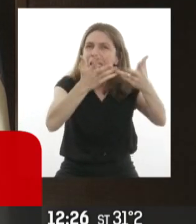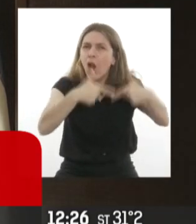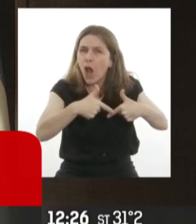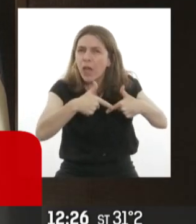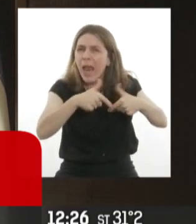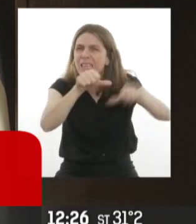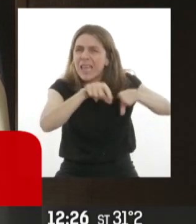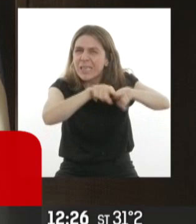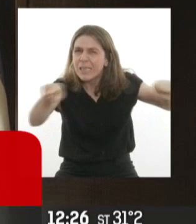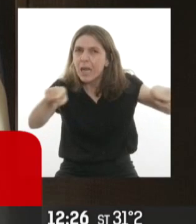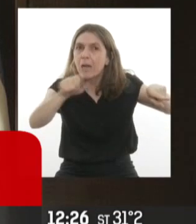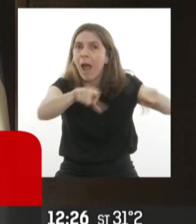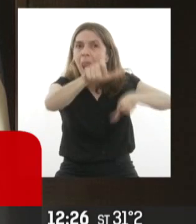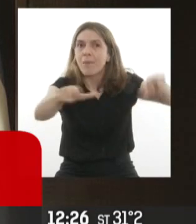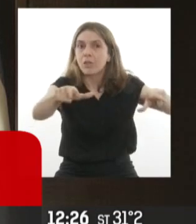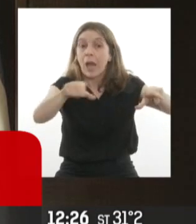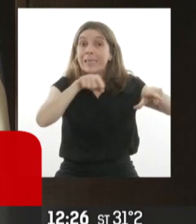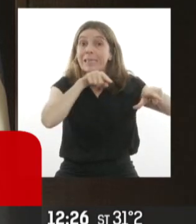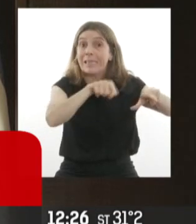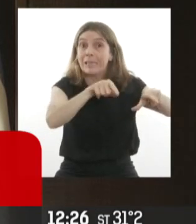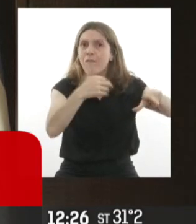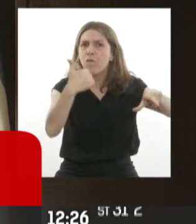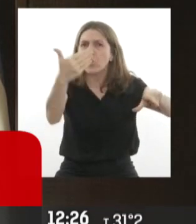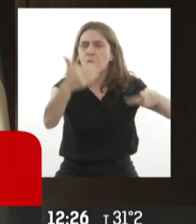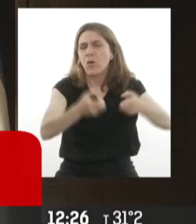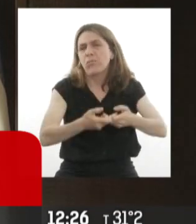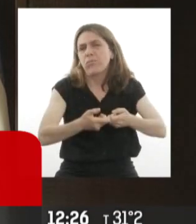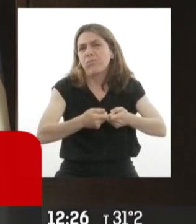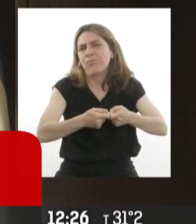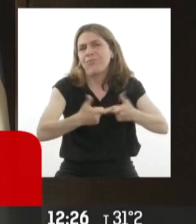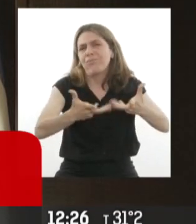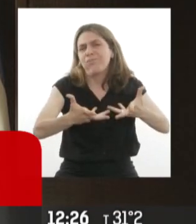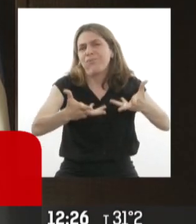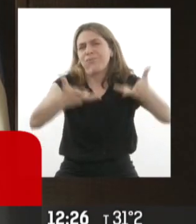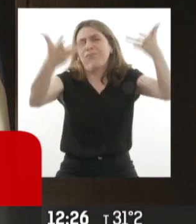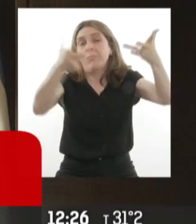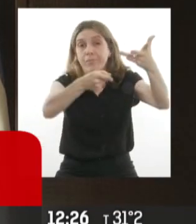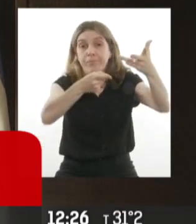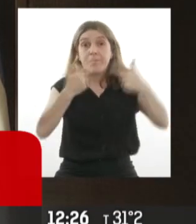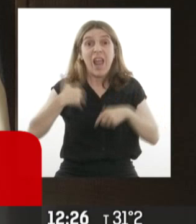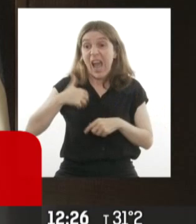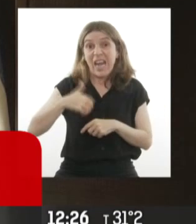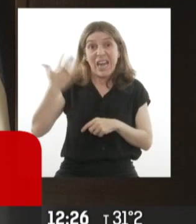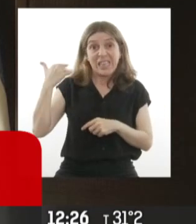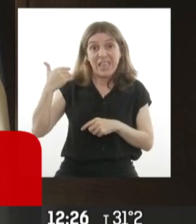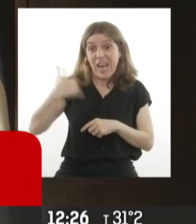Porque allí está la riqueza del futuro. La Argentina, vengo de un país